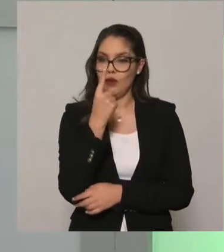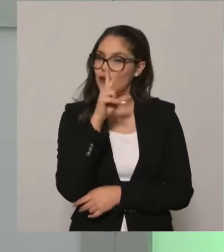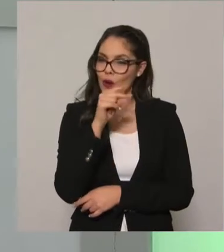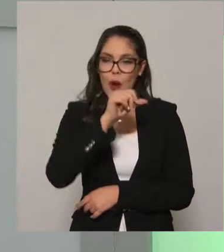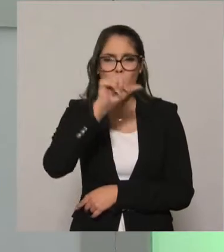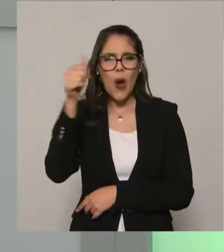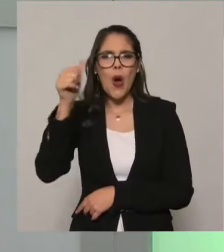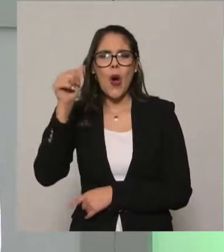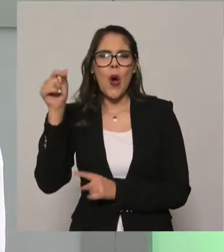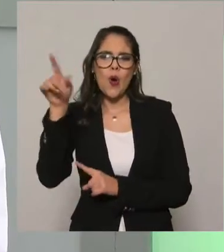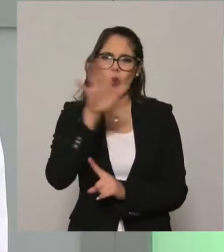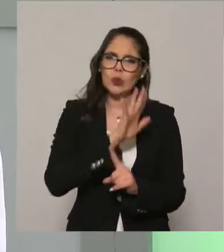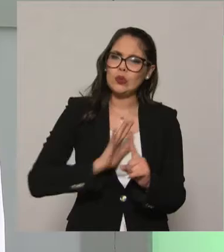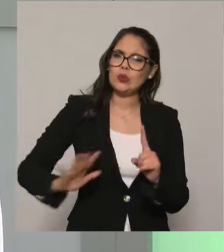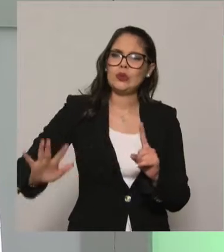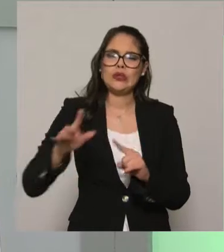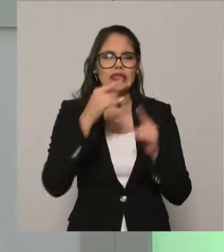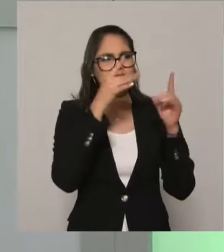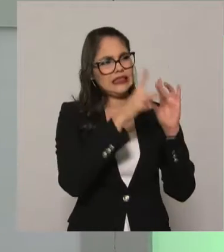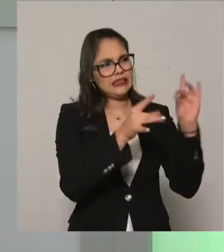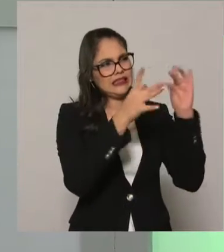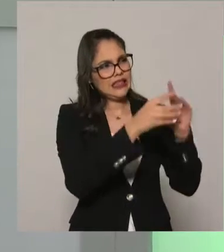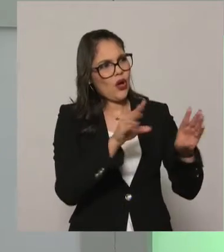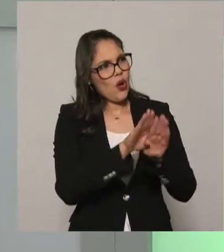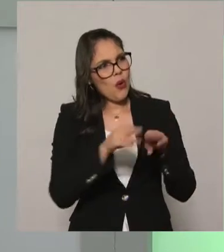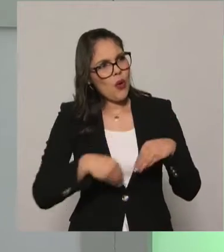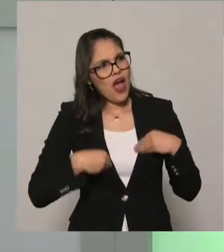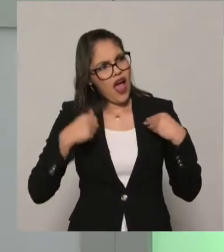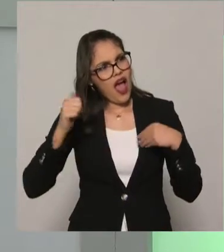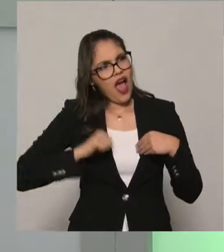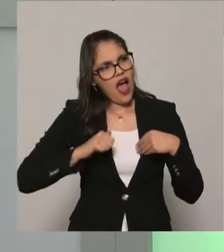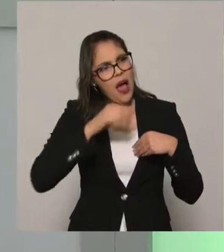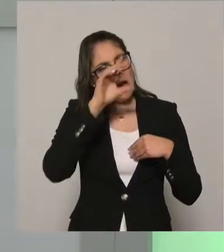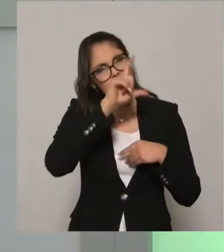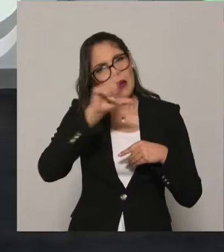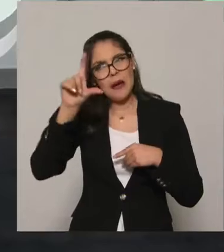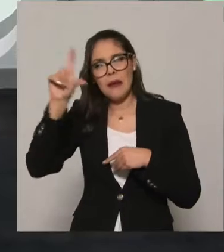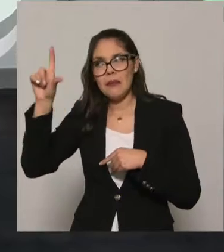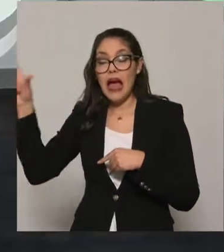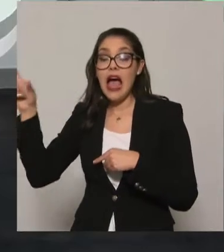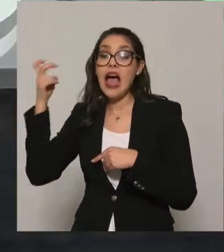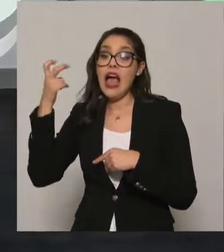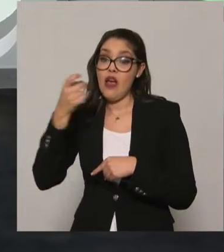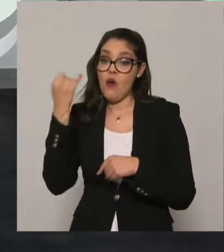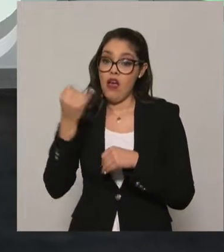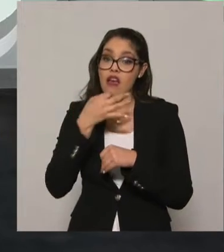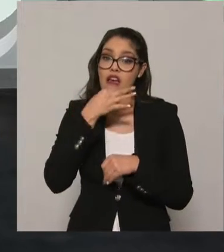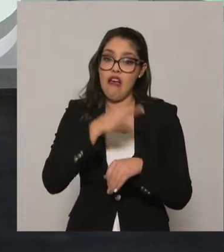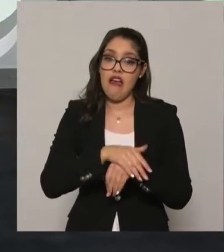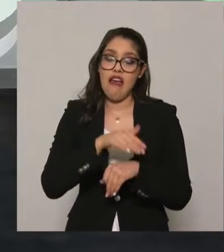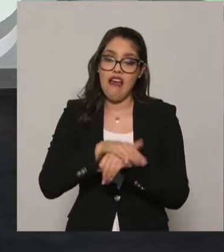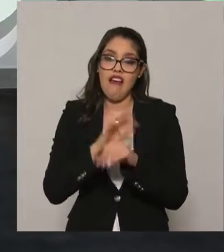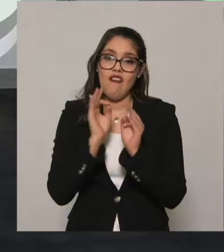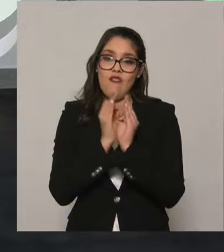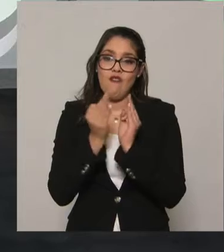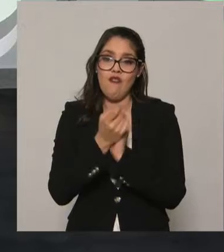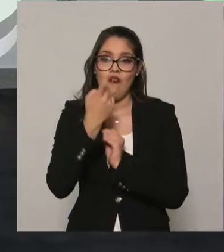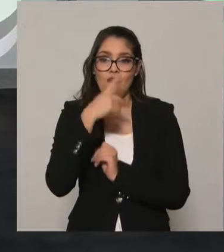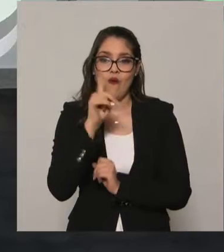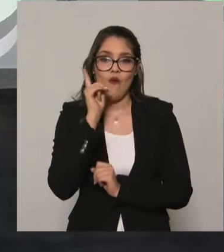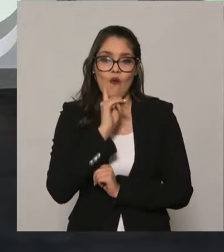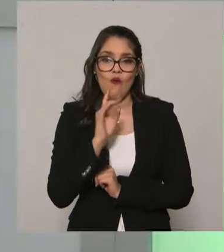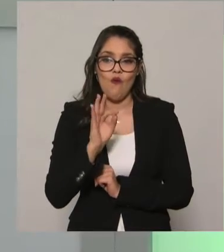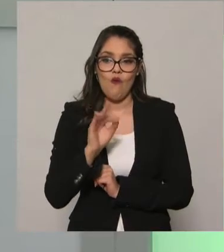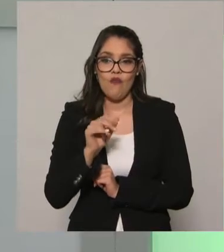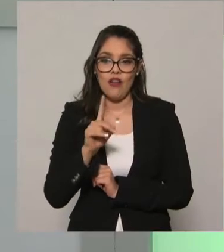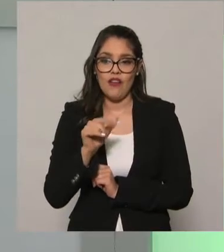interesantes alrededor que describen la vida prehispánica. En uno de esos murales se advierte también la figura de Frida Kahlo, y